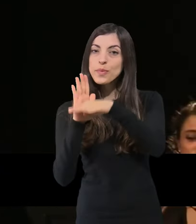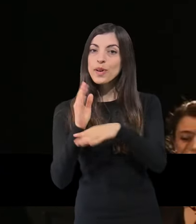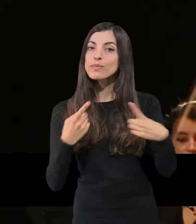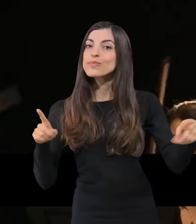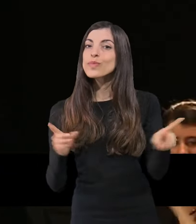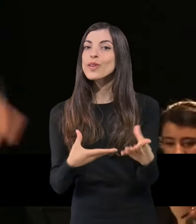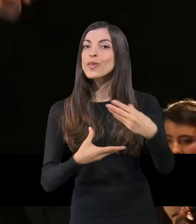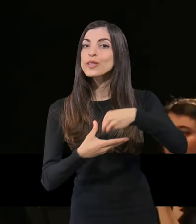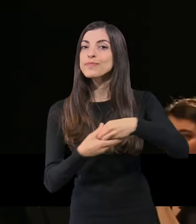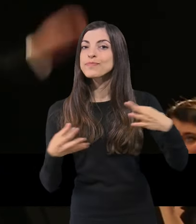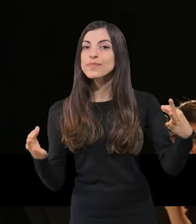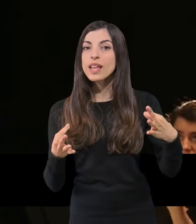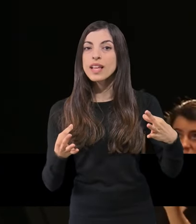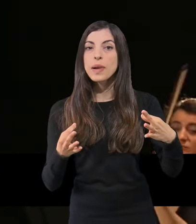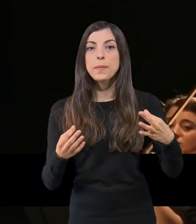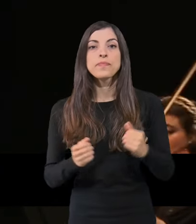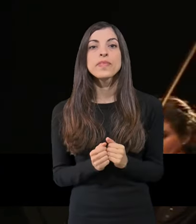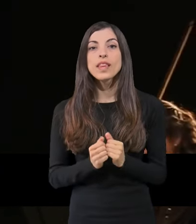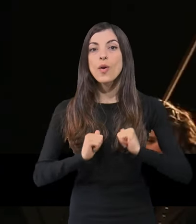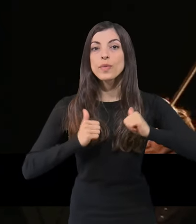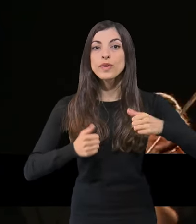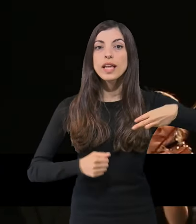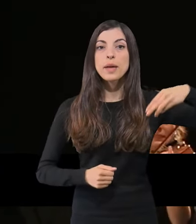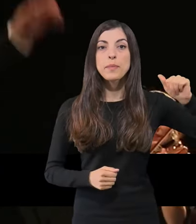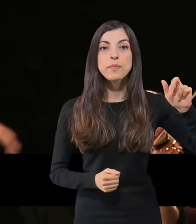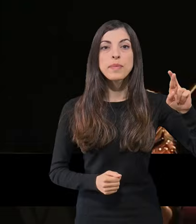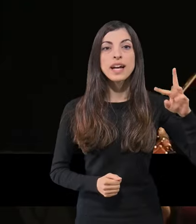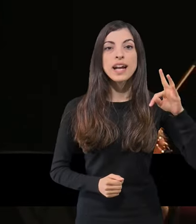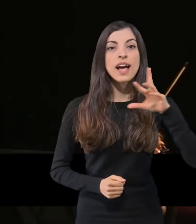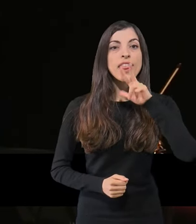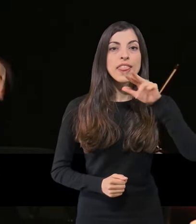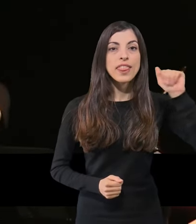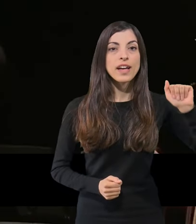El programa musical incluye la obertura de Martha de Von Flotow,